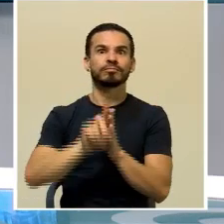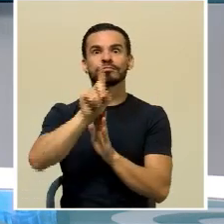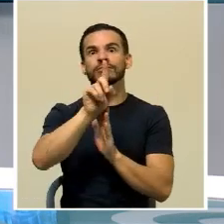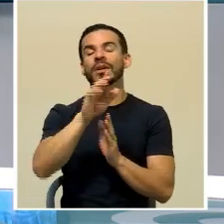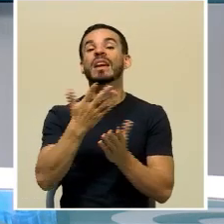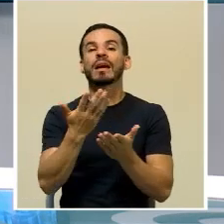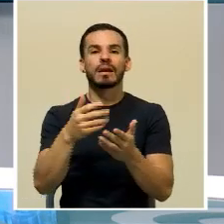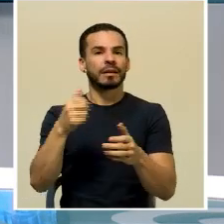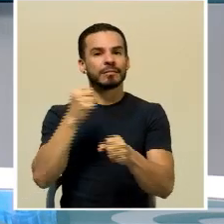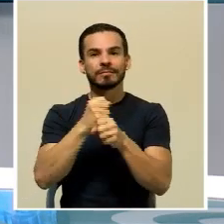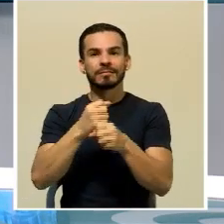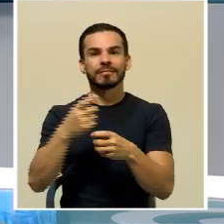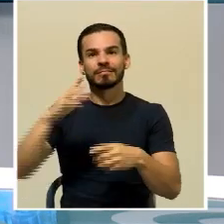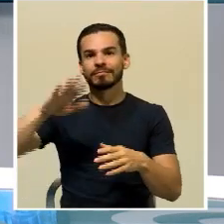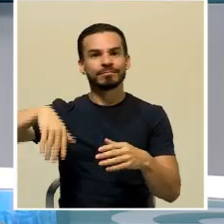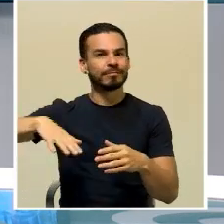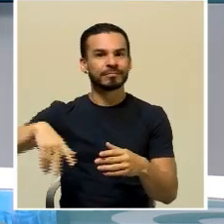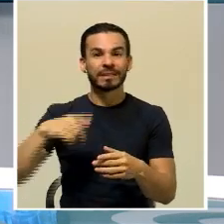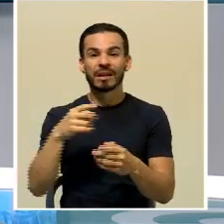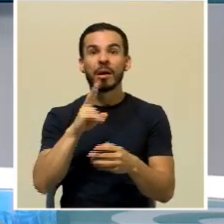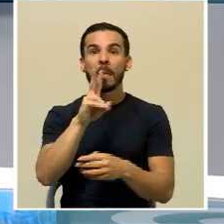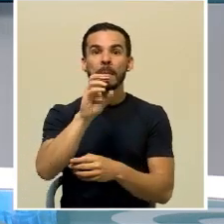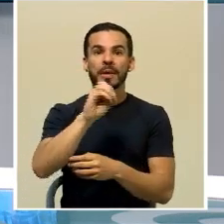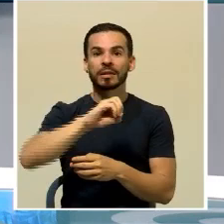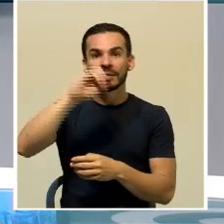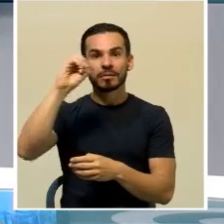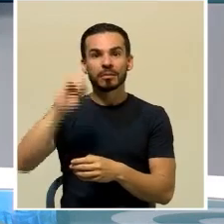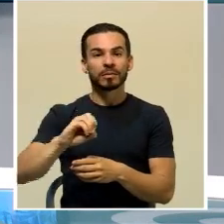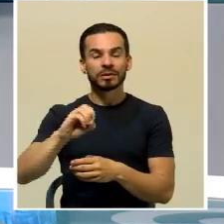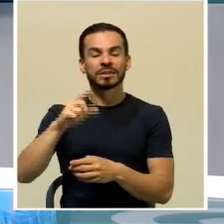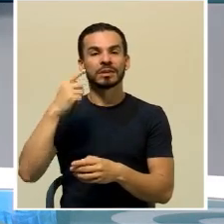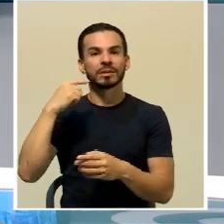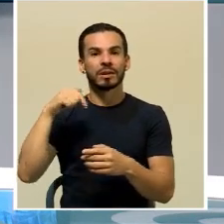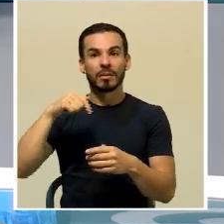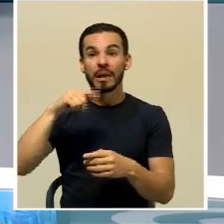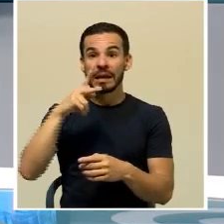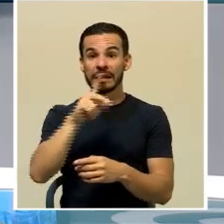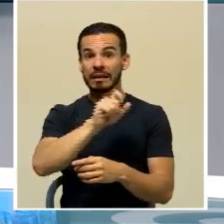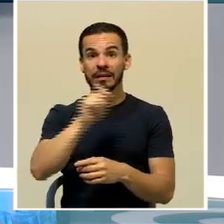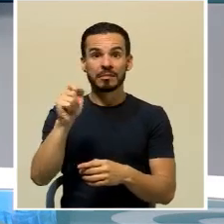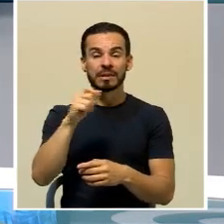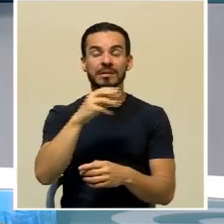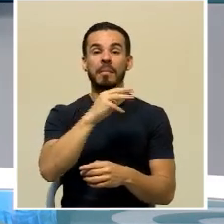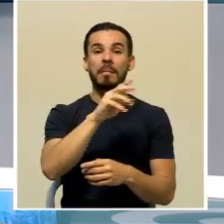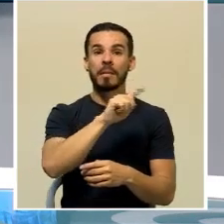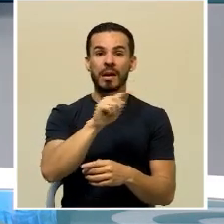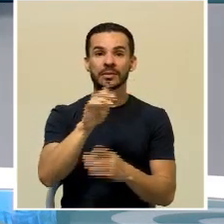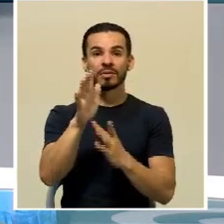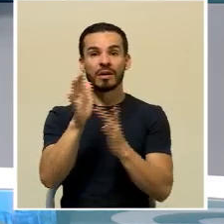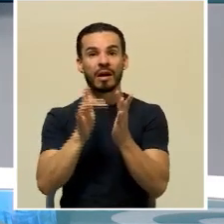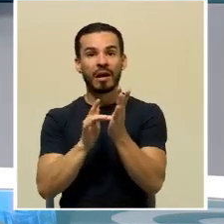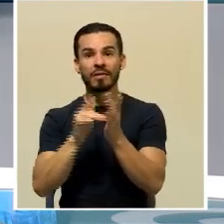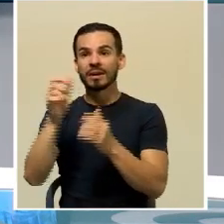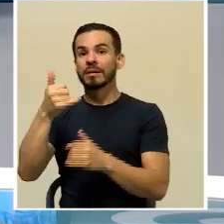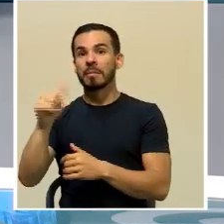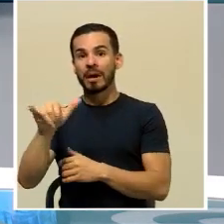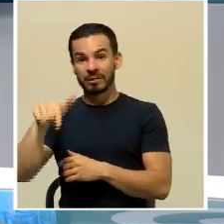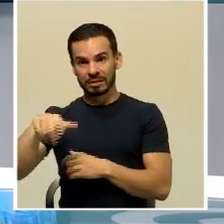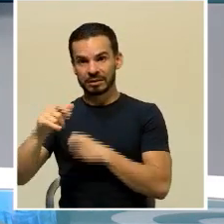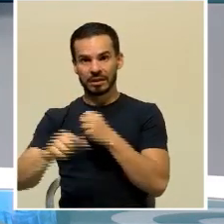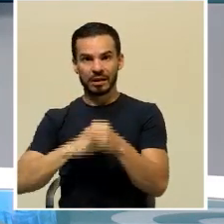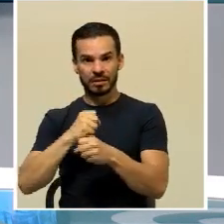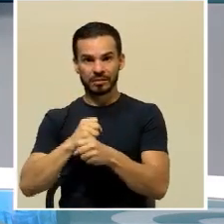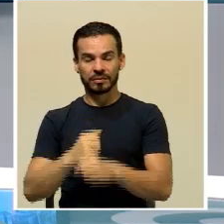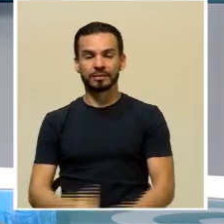que alcanzó el 20.1% para el trimestre de marzo, abril y mayo de este